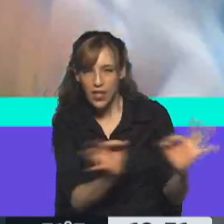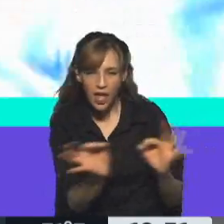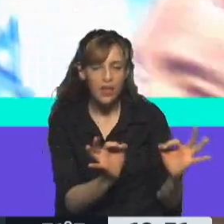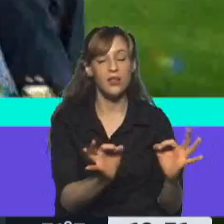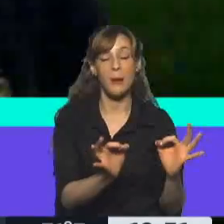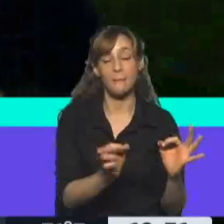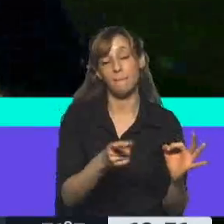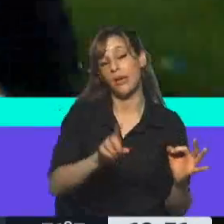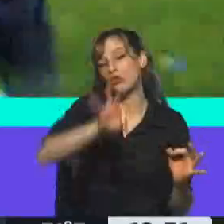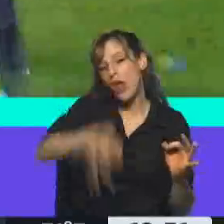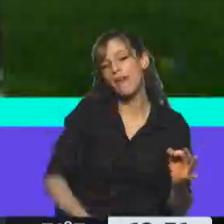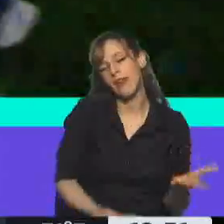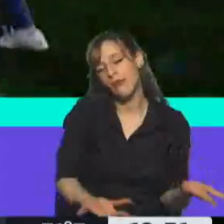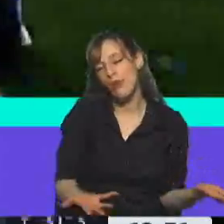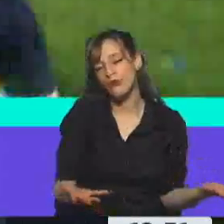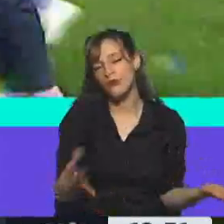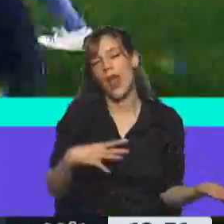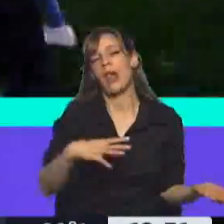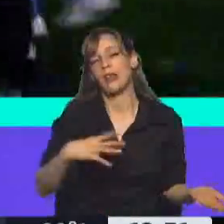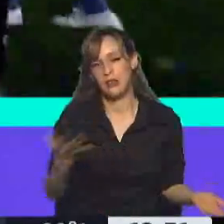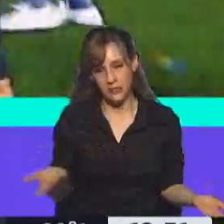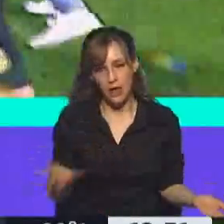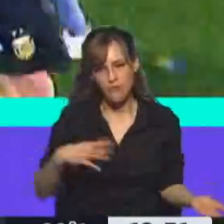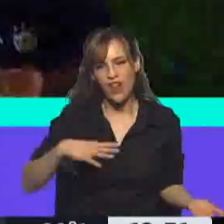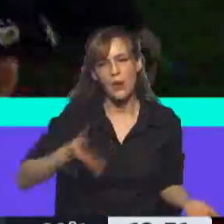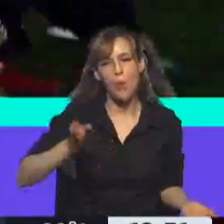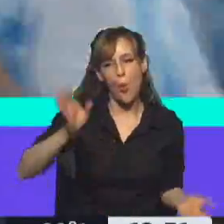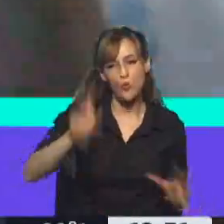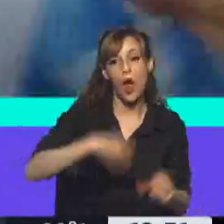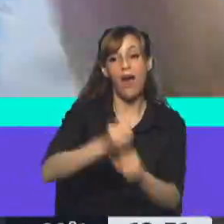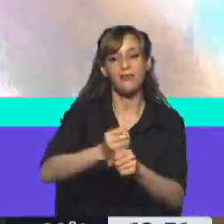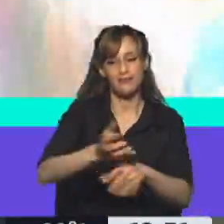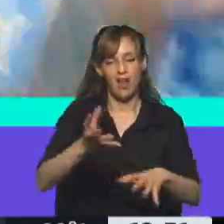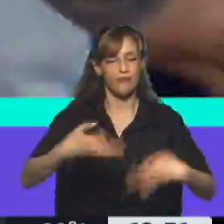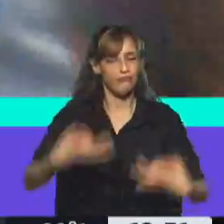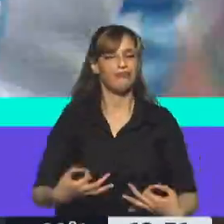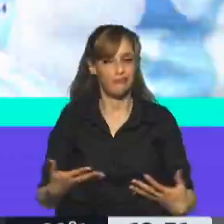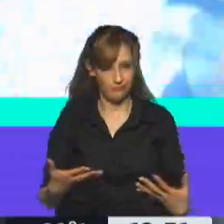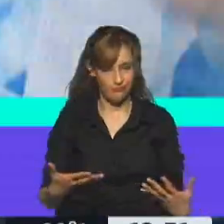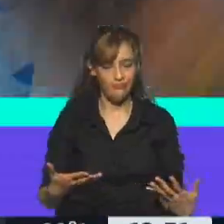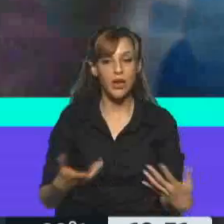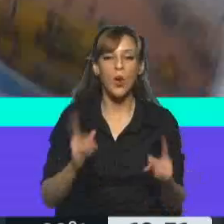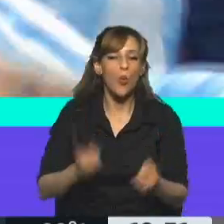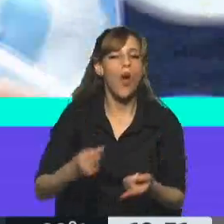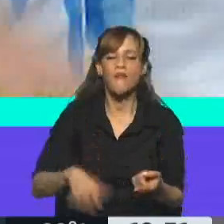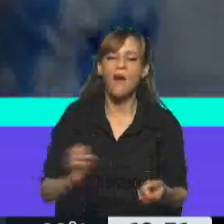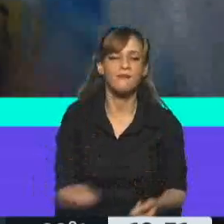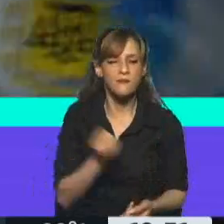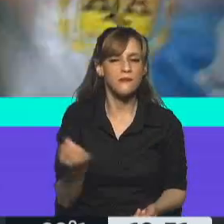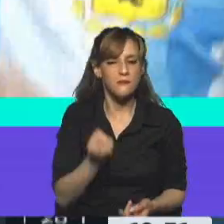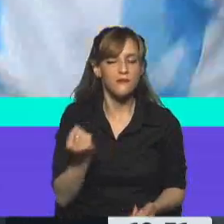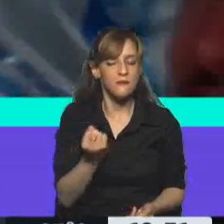pero sabemos que todavía nos falta mucho para ser uno de los grandes candidatos y que vamos a intentar de